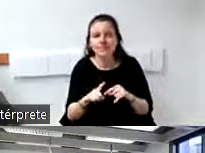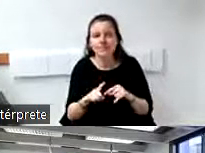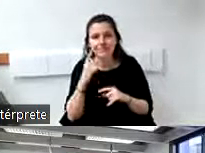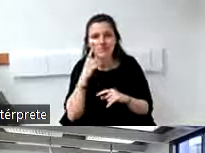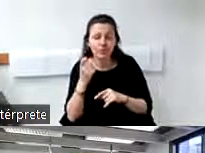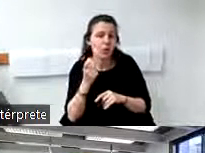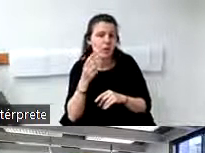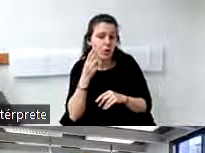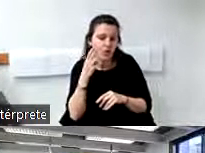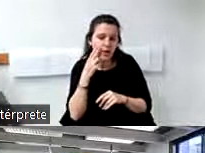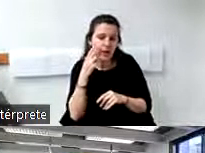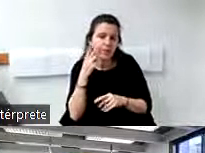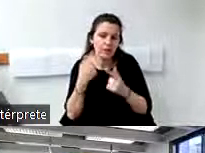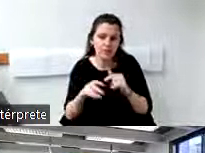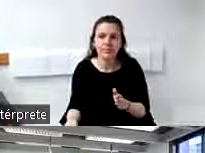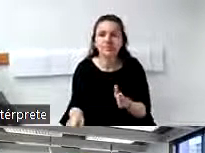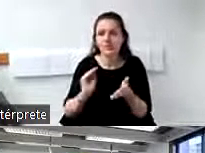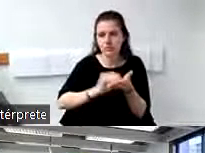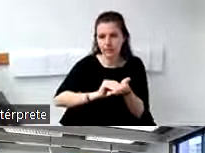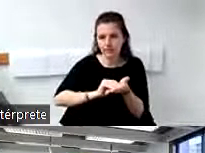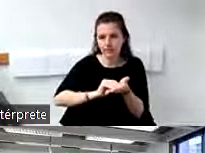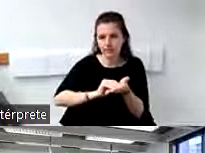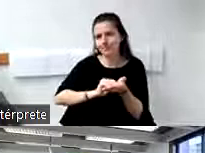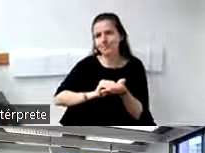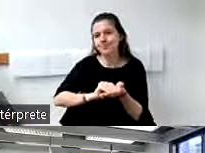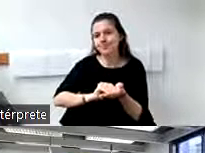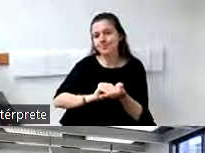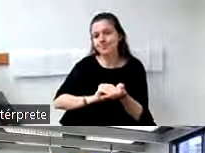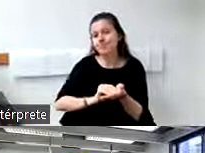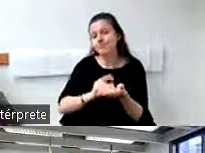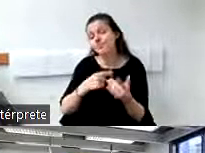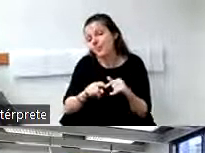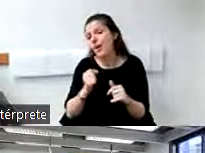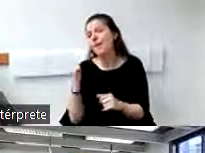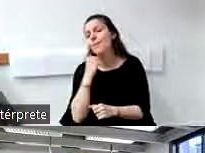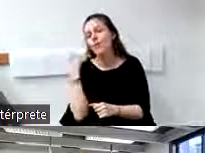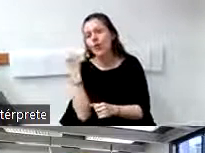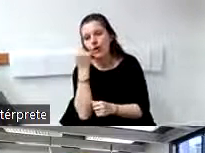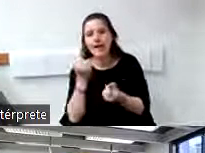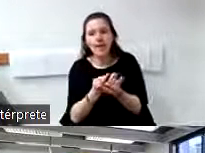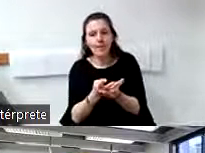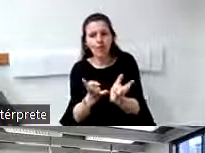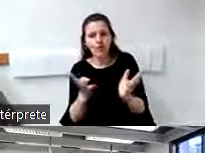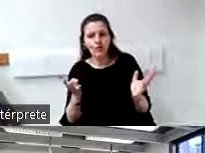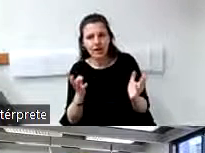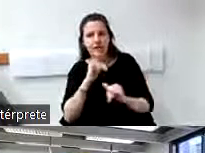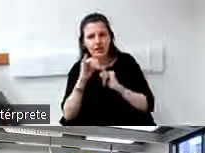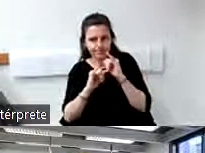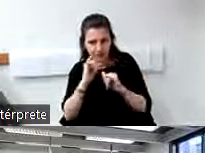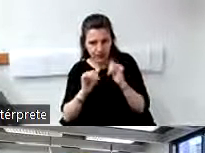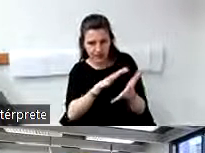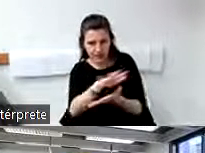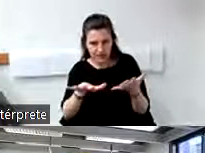algunas situaciones, y me parece importante visibilizarlas. Nosotros el énfasis